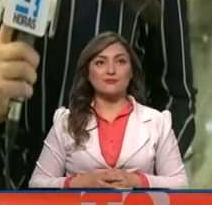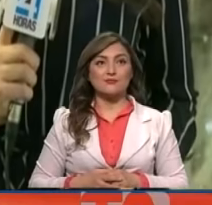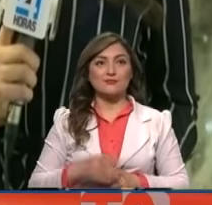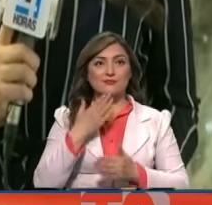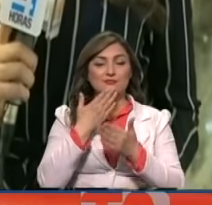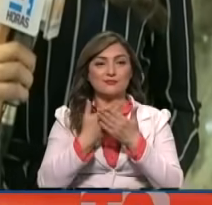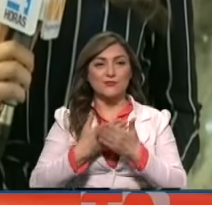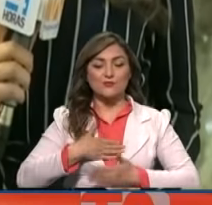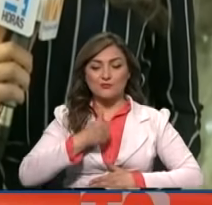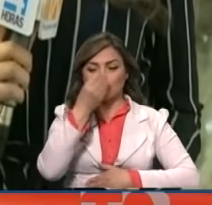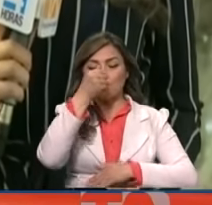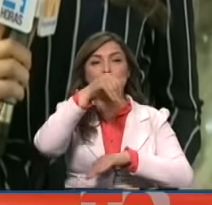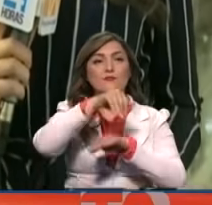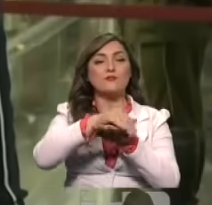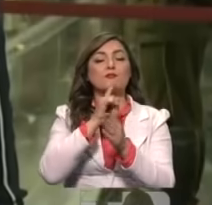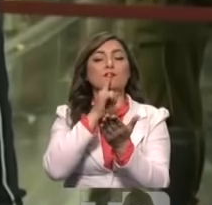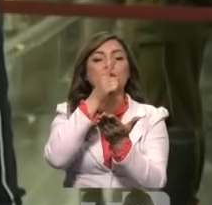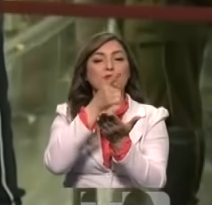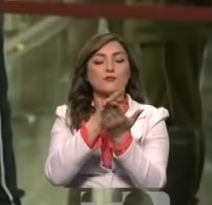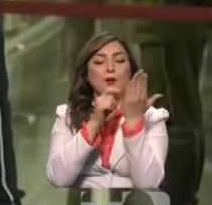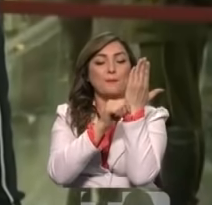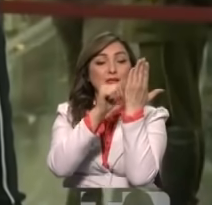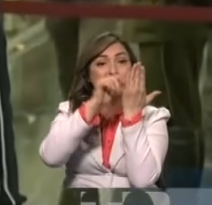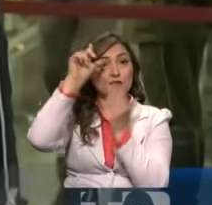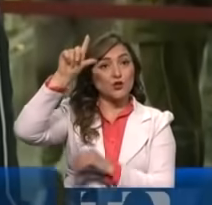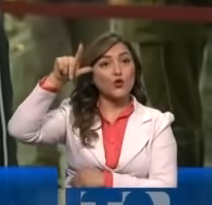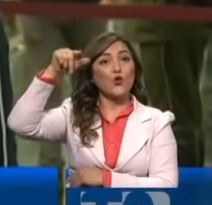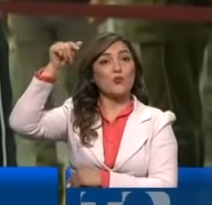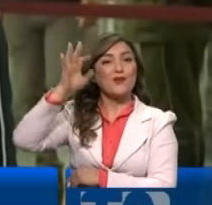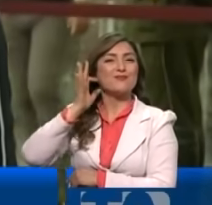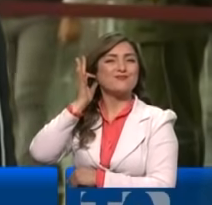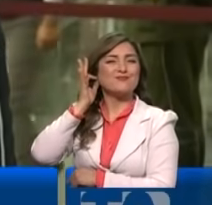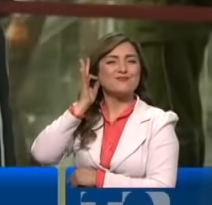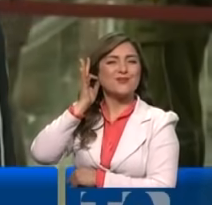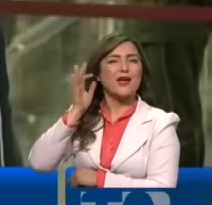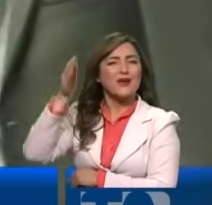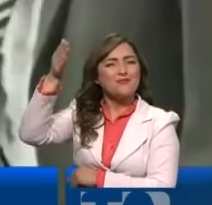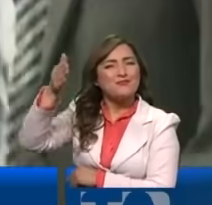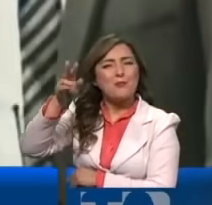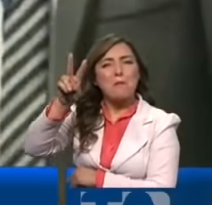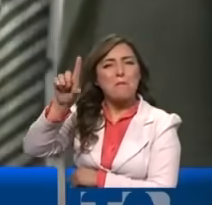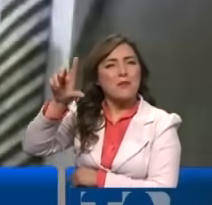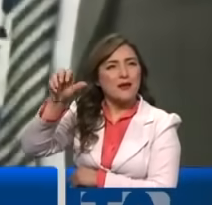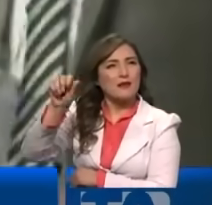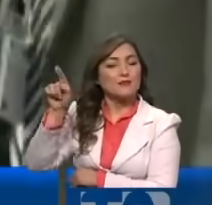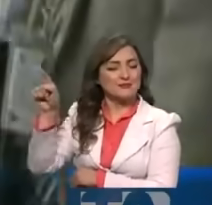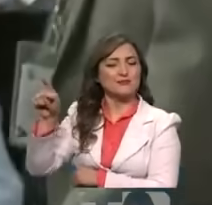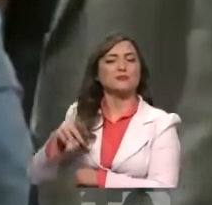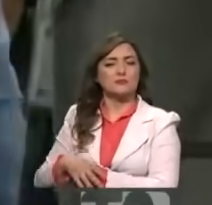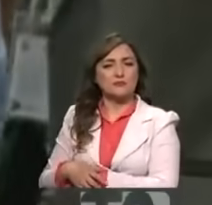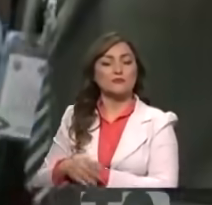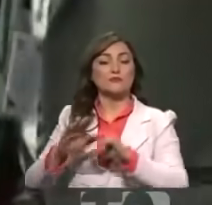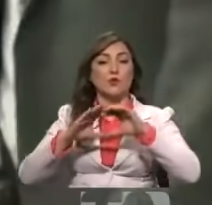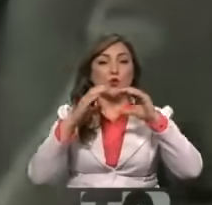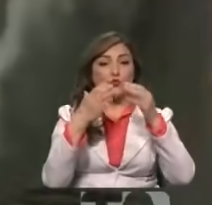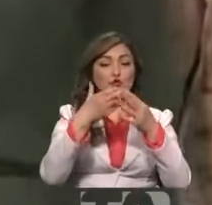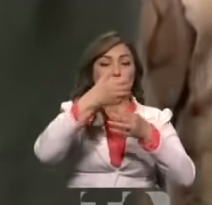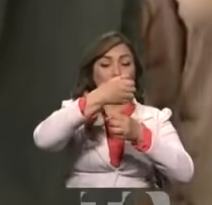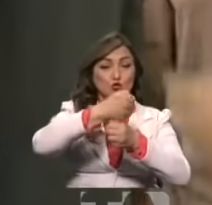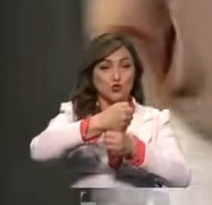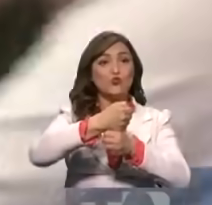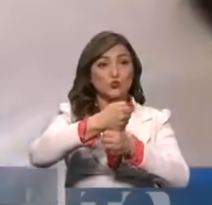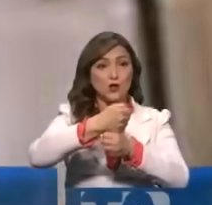Gracias, ¿cómo están? Muy buenas tardes. Así es, la ministra de Gobierno acudió aquí a la Asamblea Nacional a su comparecencia ante la Comisión de